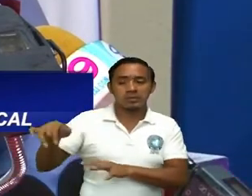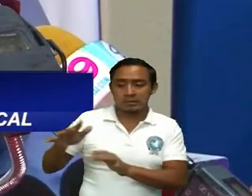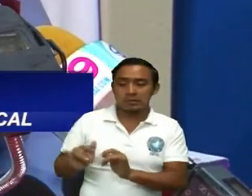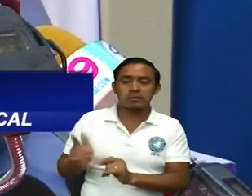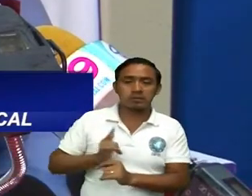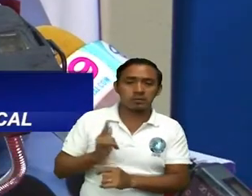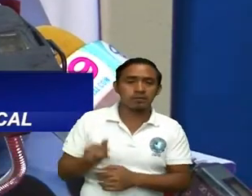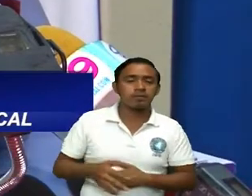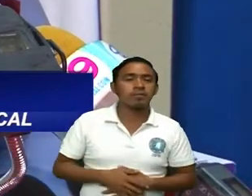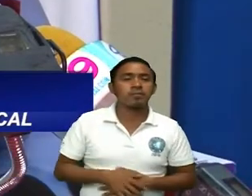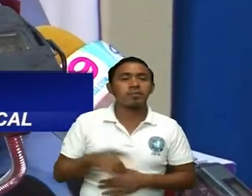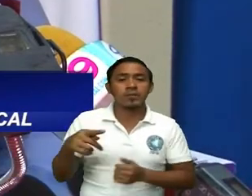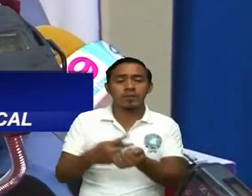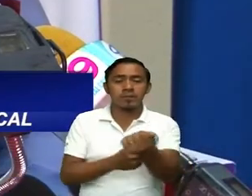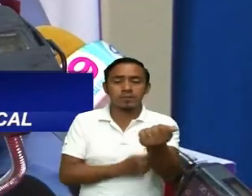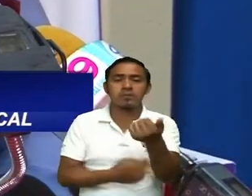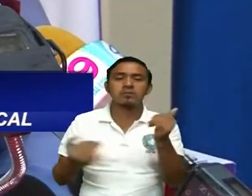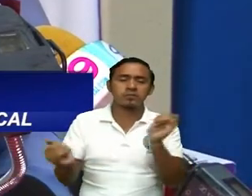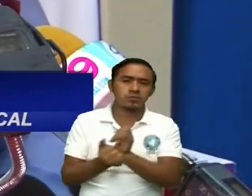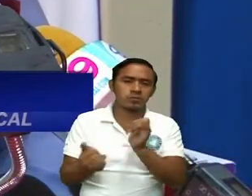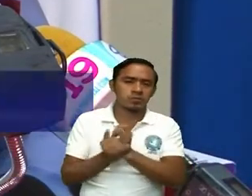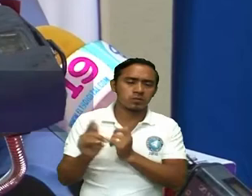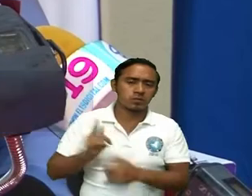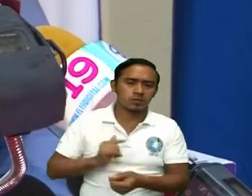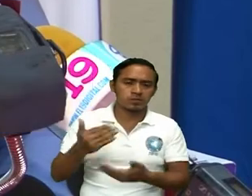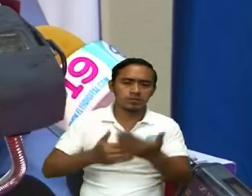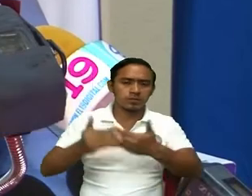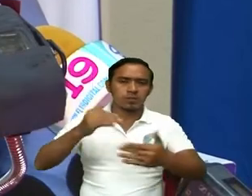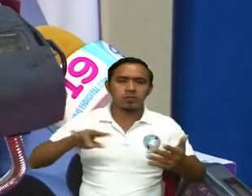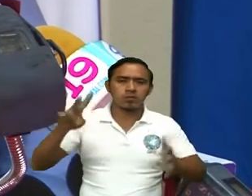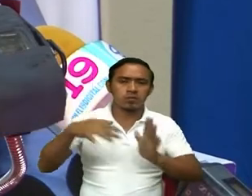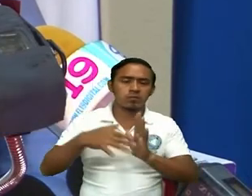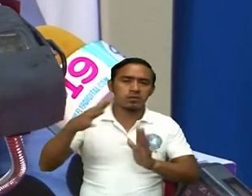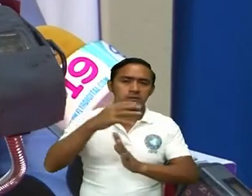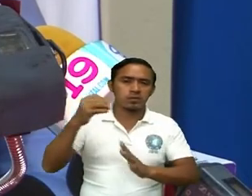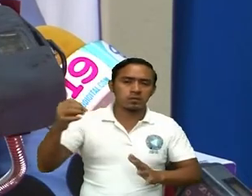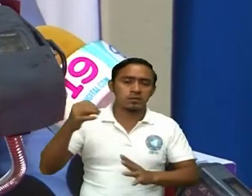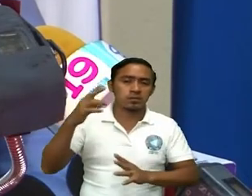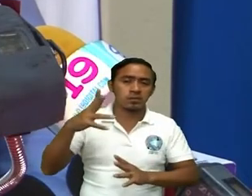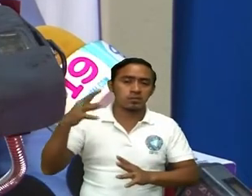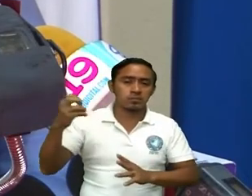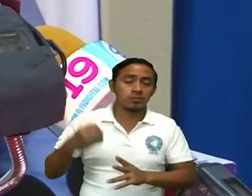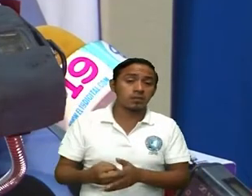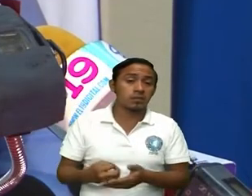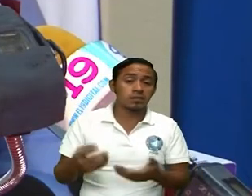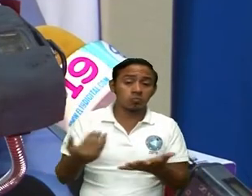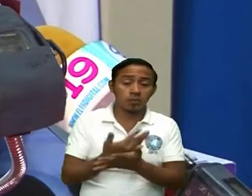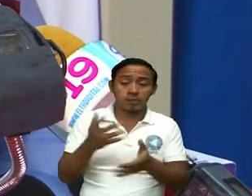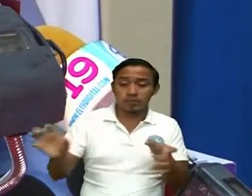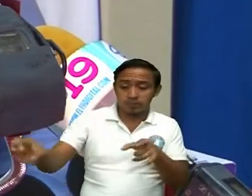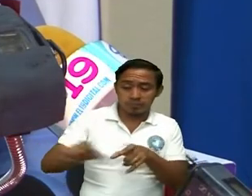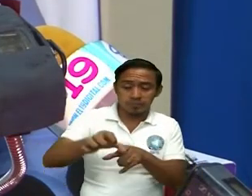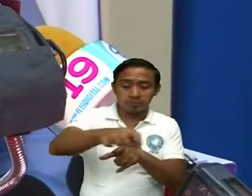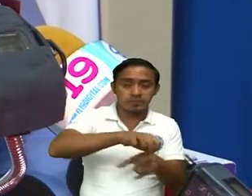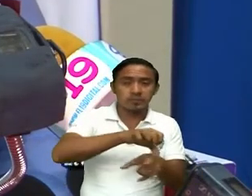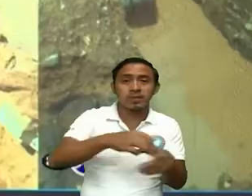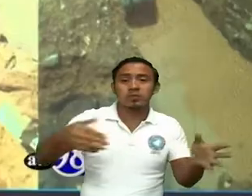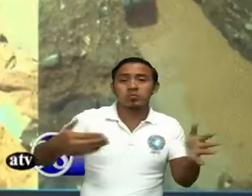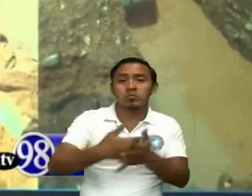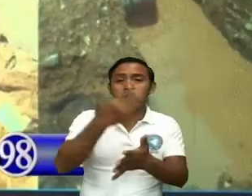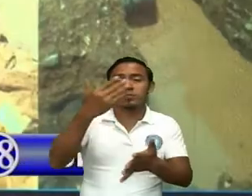existentes. Este proyecto también contempla la construcción de 2.520 conexiones domiciliares completamente